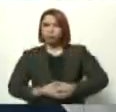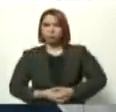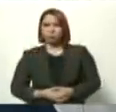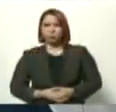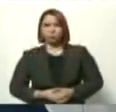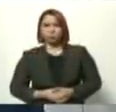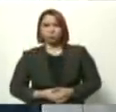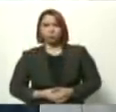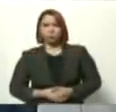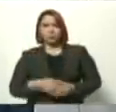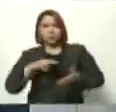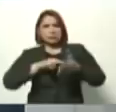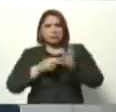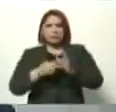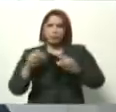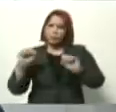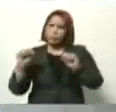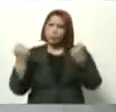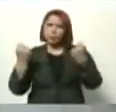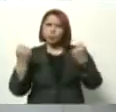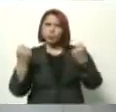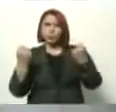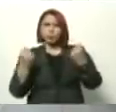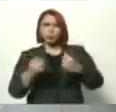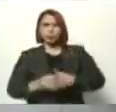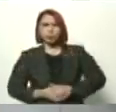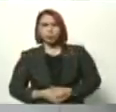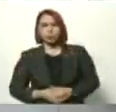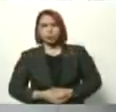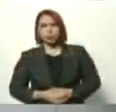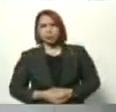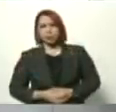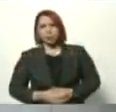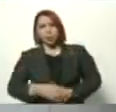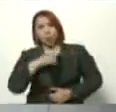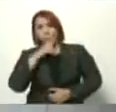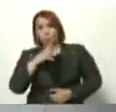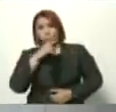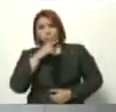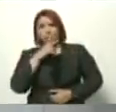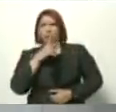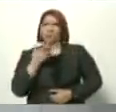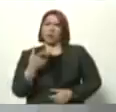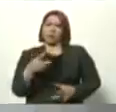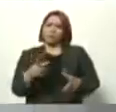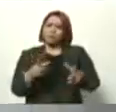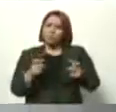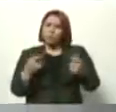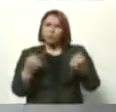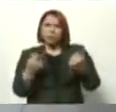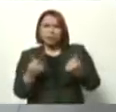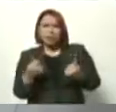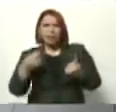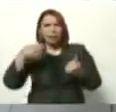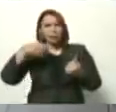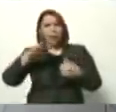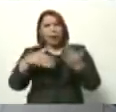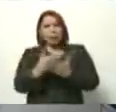por lo que ha sido la restricción implacable en el ingreso de las divisas, de cómo se ha